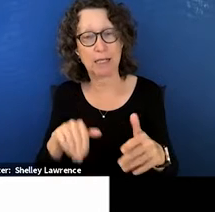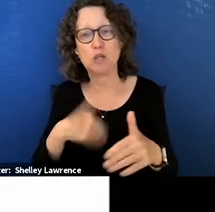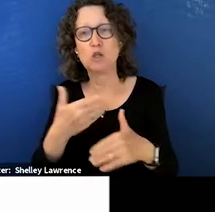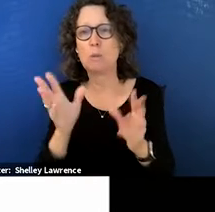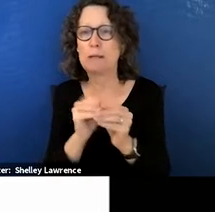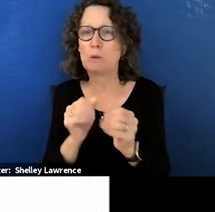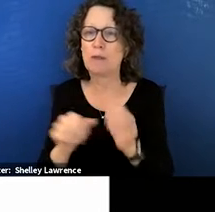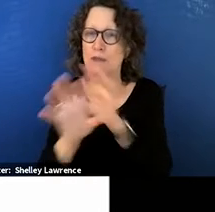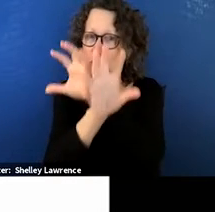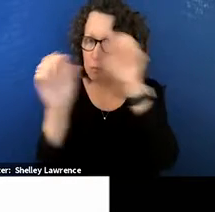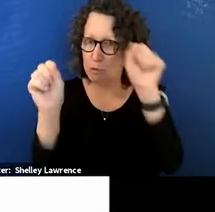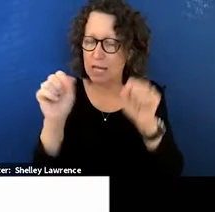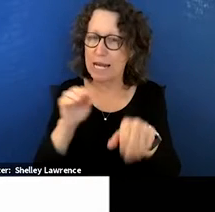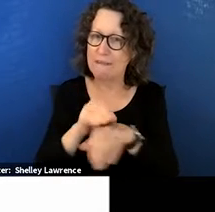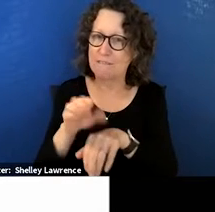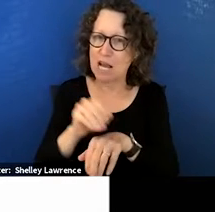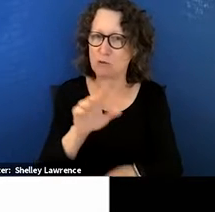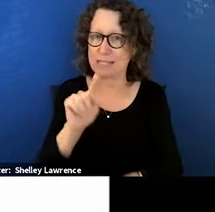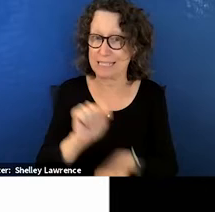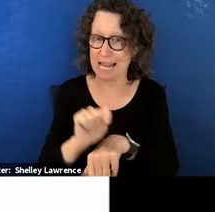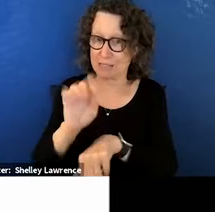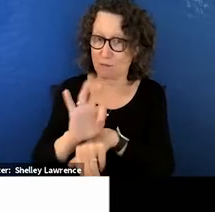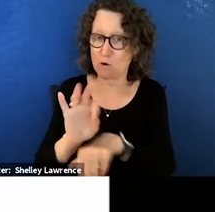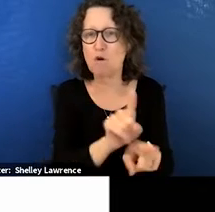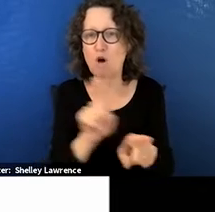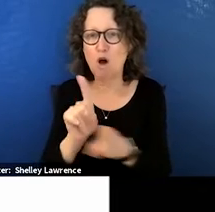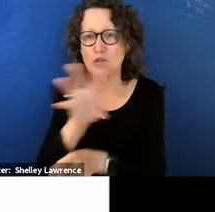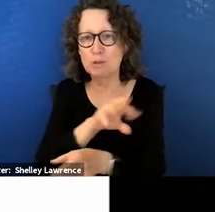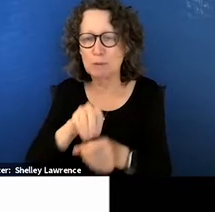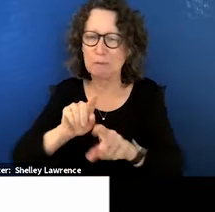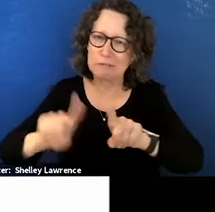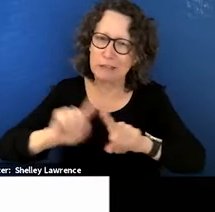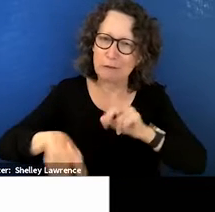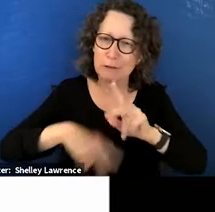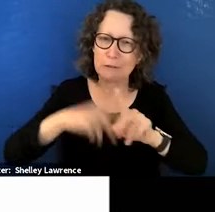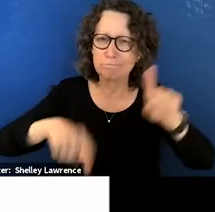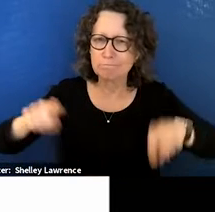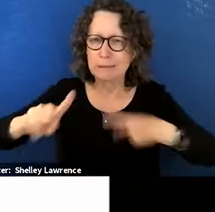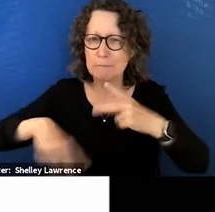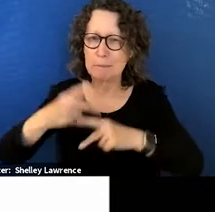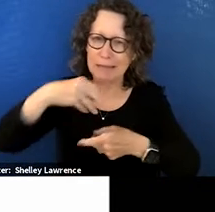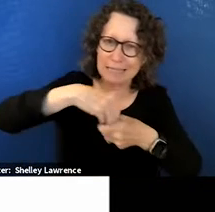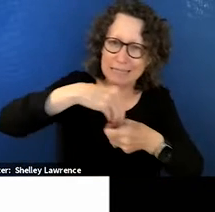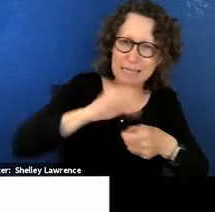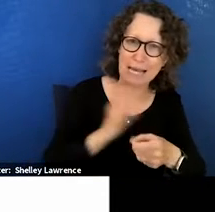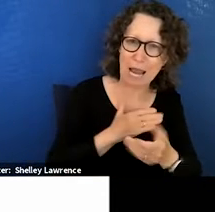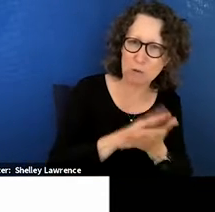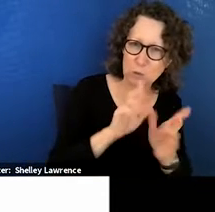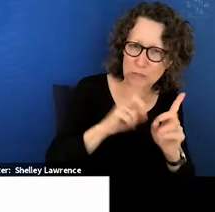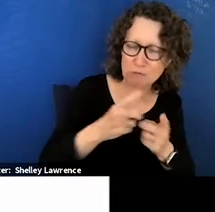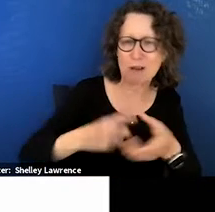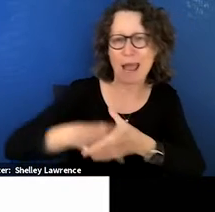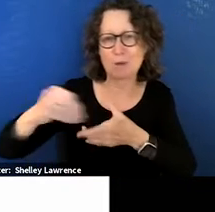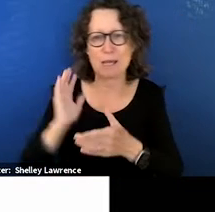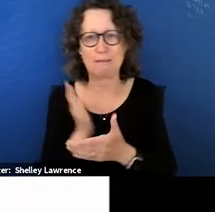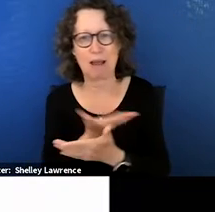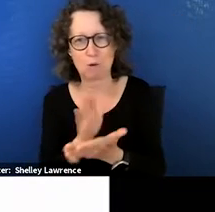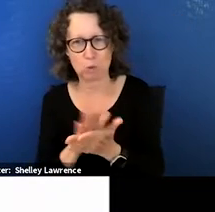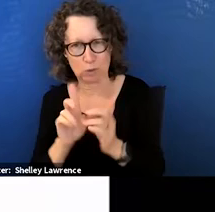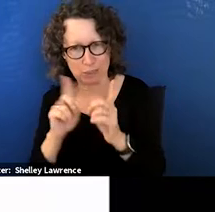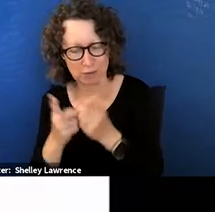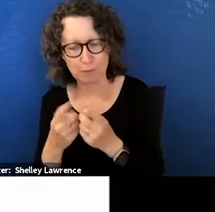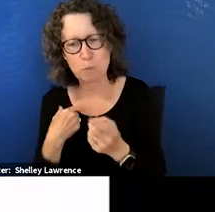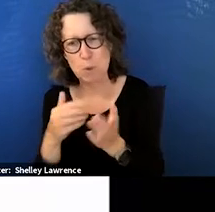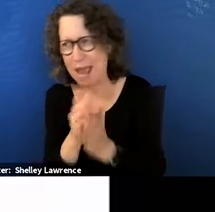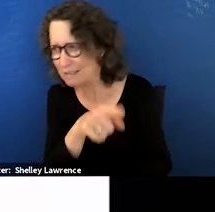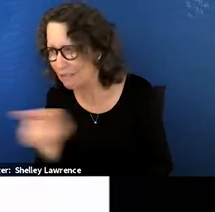de reunirnos con la fuerza de trabajo que aconseja el superintendente, compuesta por personas dentro y fuera